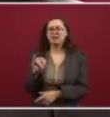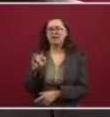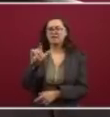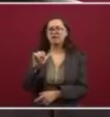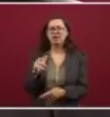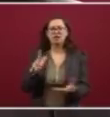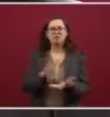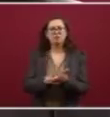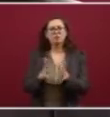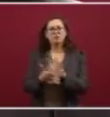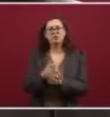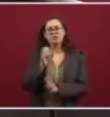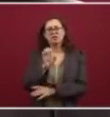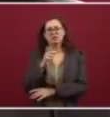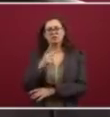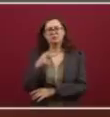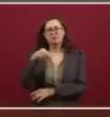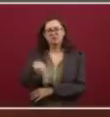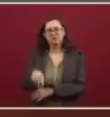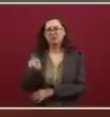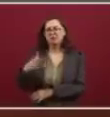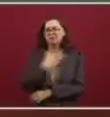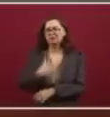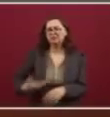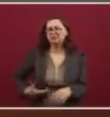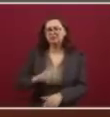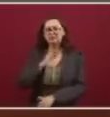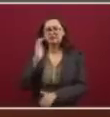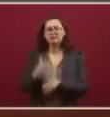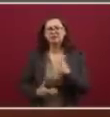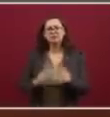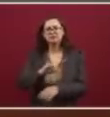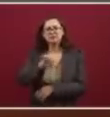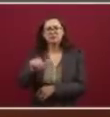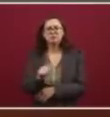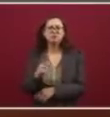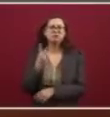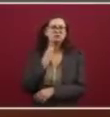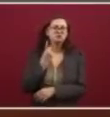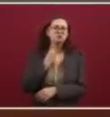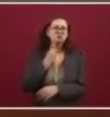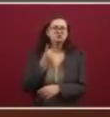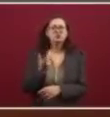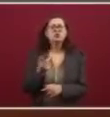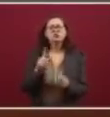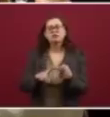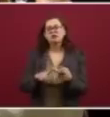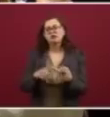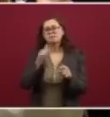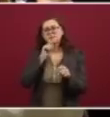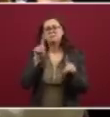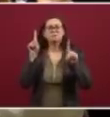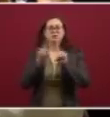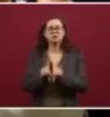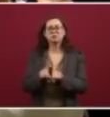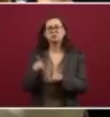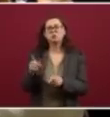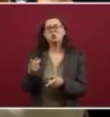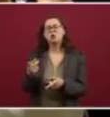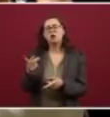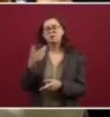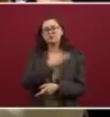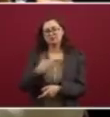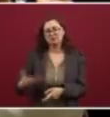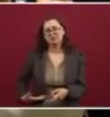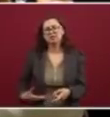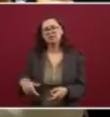su presidencia y se fue como diputado plurinominal. El presidente del Consejo Coordinador Empresarial,